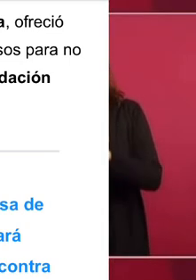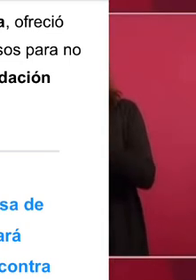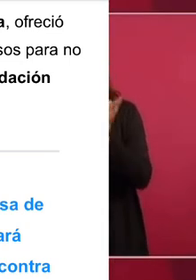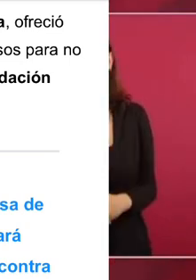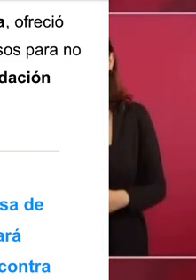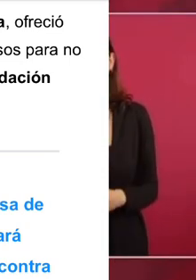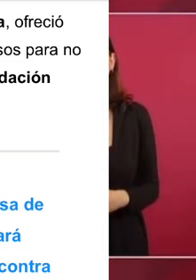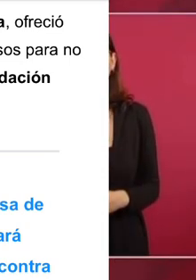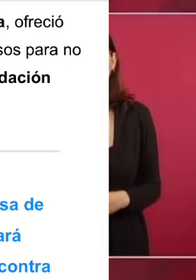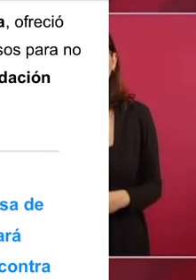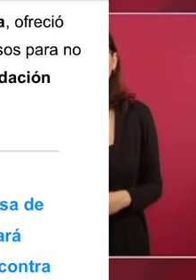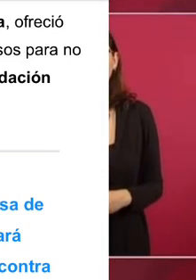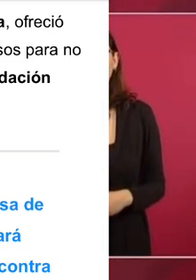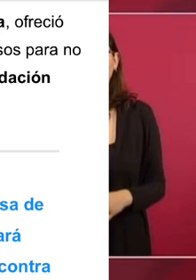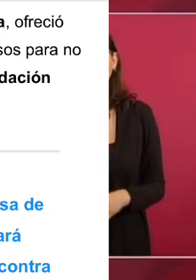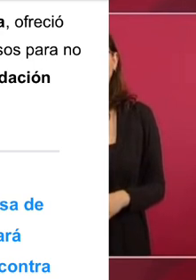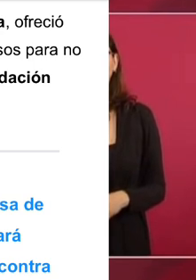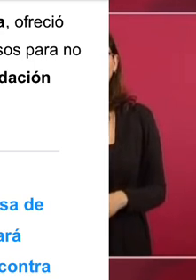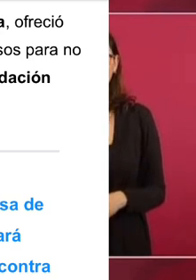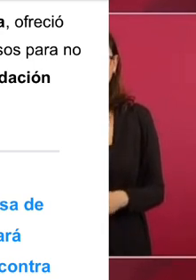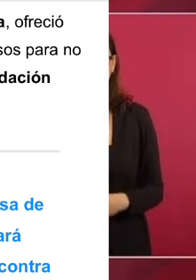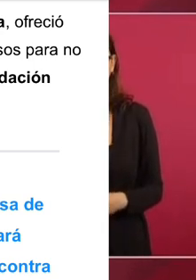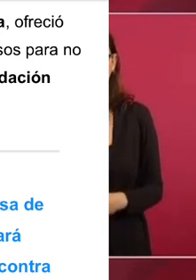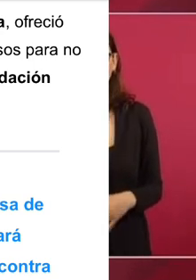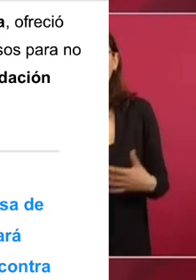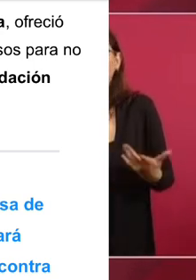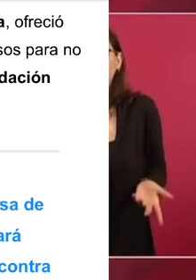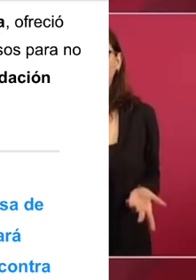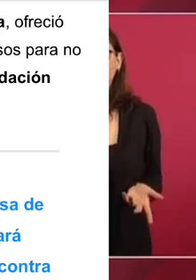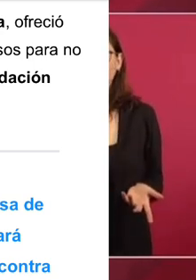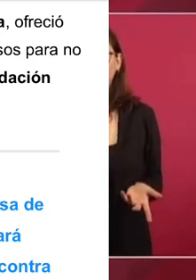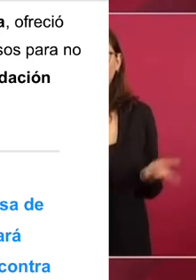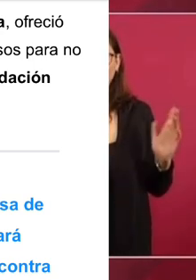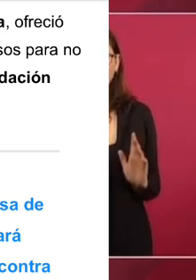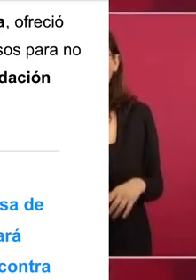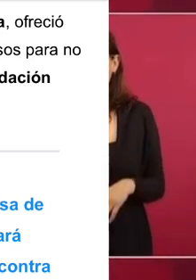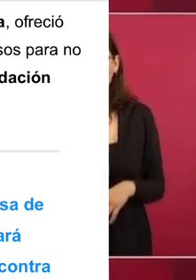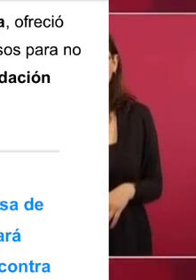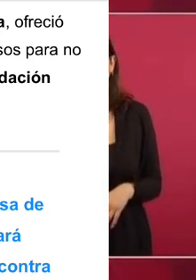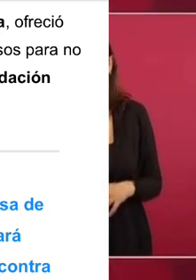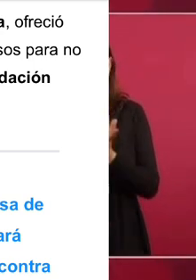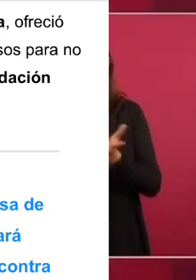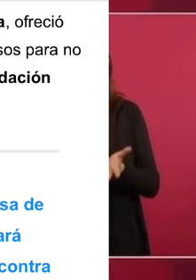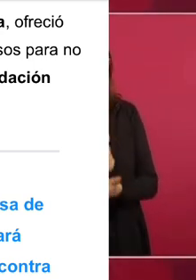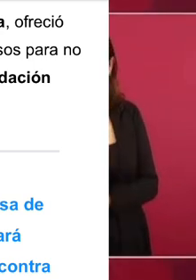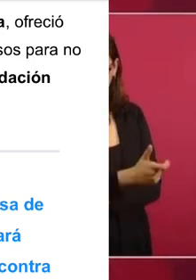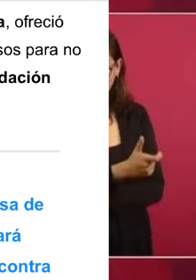Porque imagínense, si por ese pago se otorga una libertad,